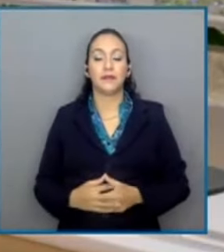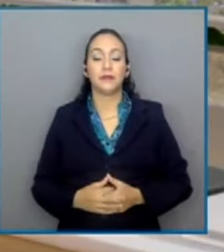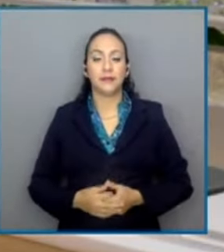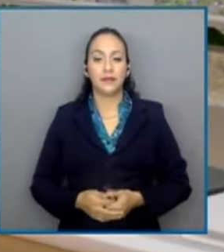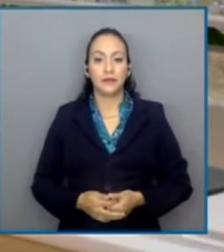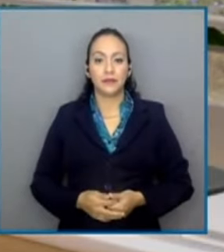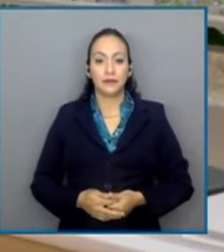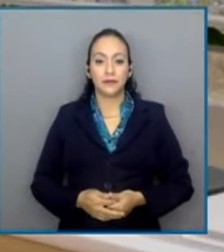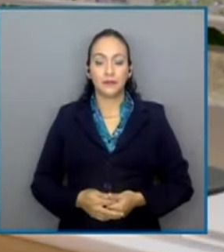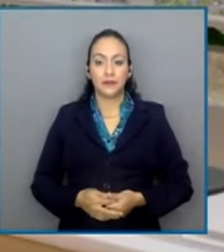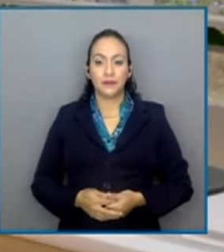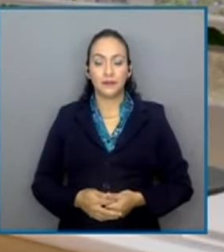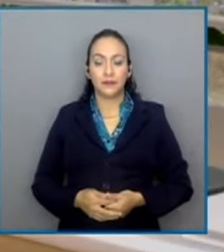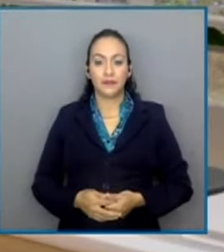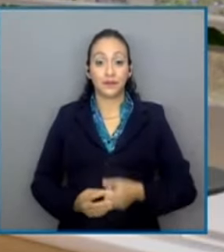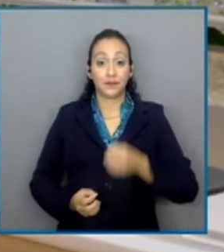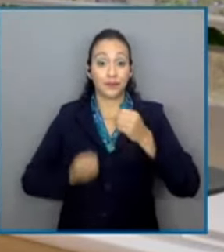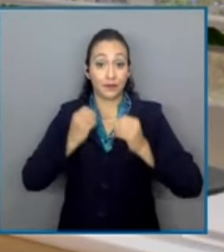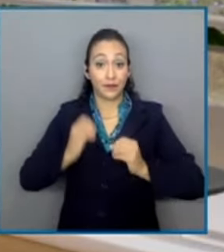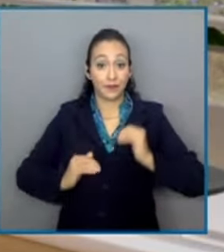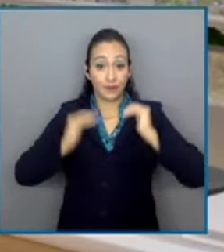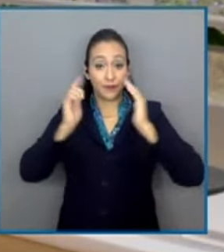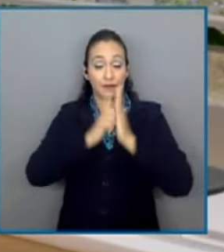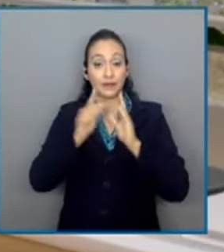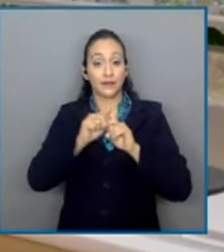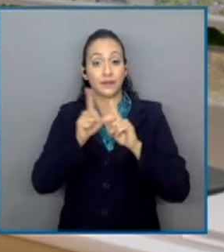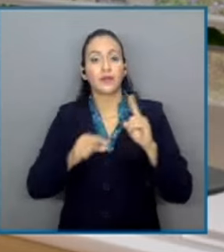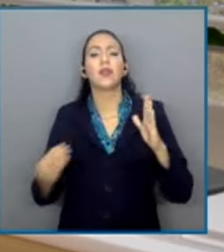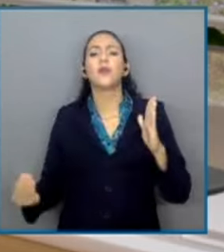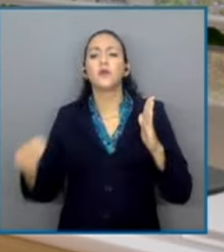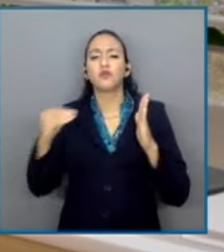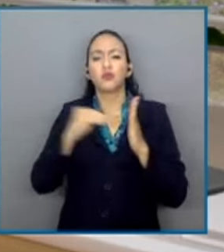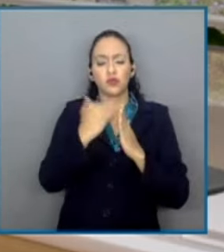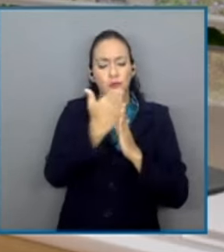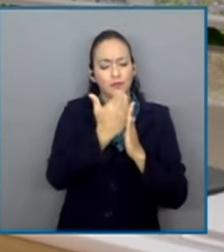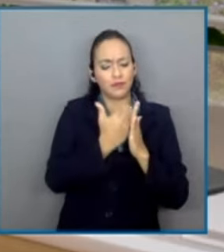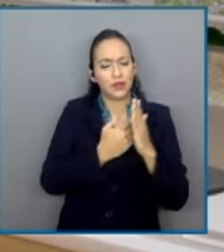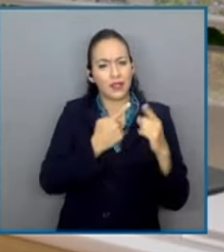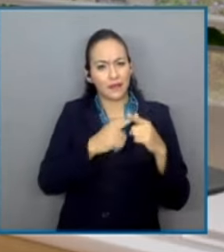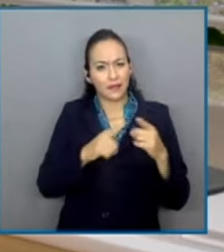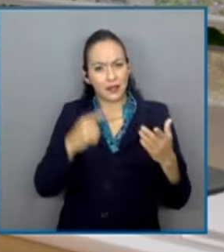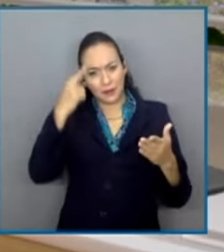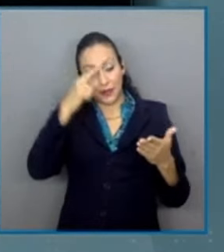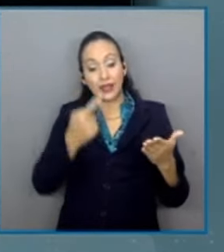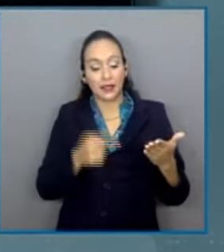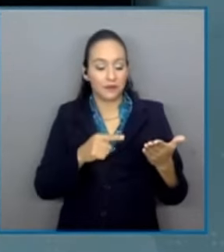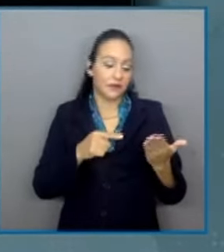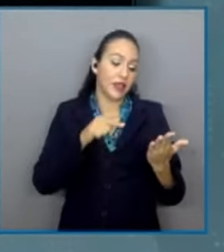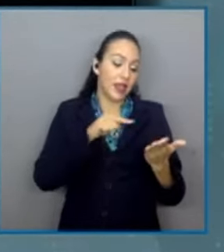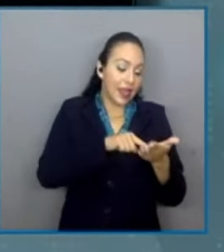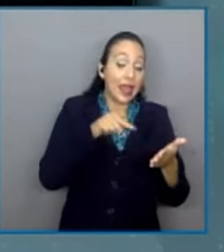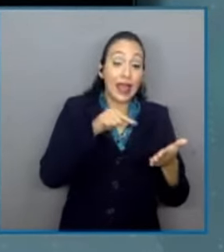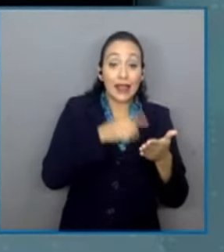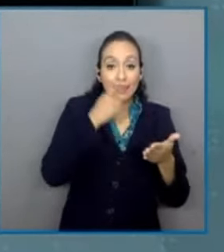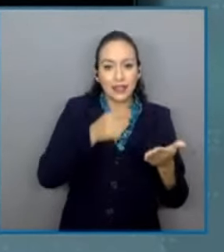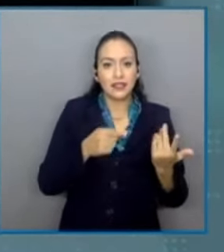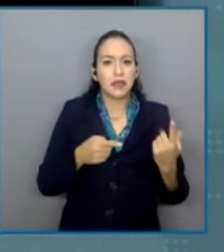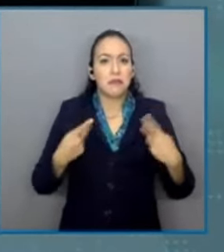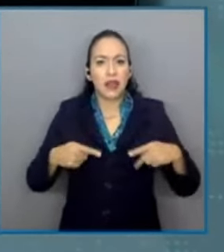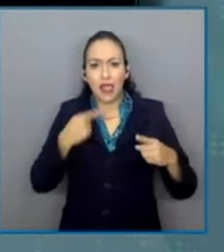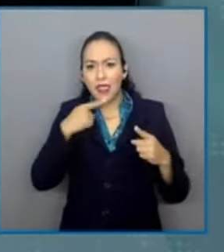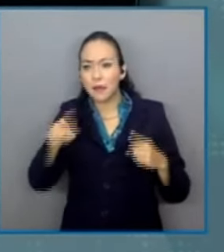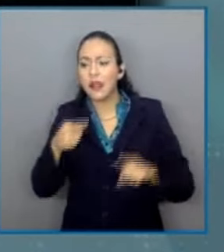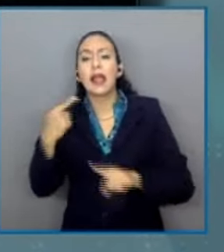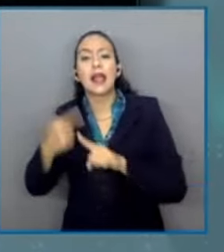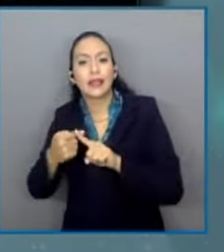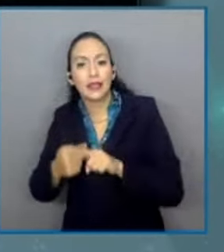La Suprema Corte ha establecido diversos criterios para definir a quién se puede demandar y a quién puede pedir la reparación por los daños, los